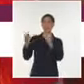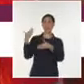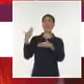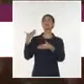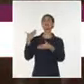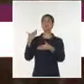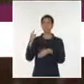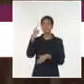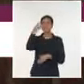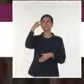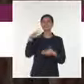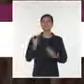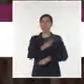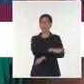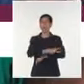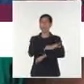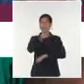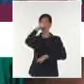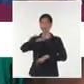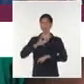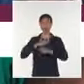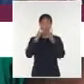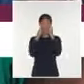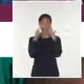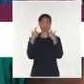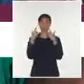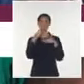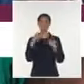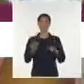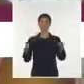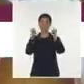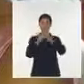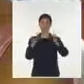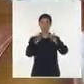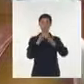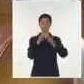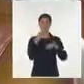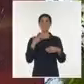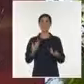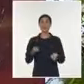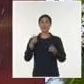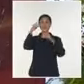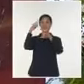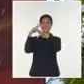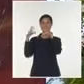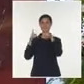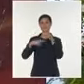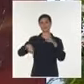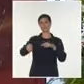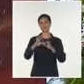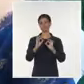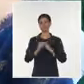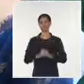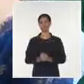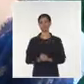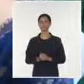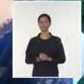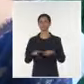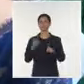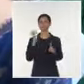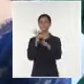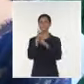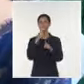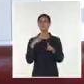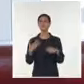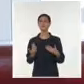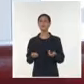los egresados del Alma Mater Oriental en tributo eterno al héroe nacional de Cuba. Así inició la